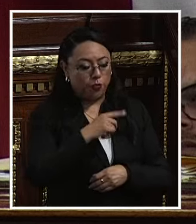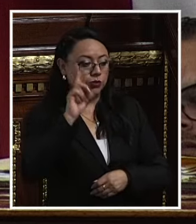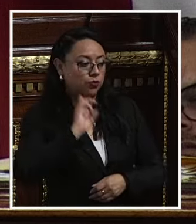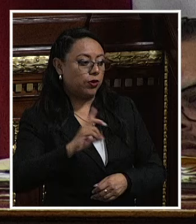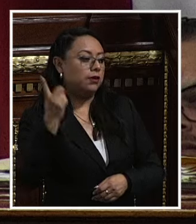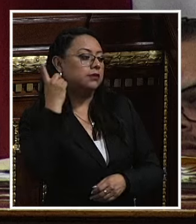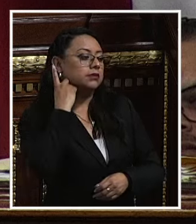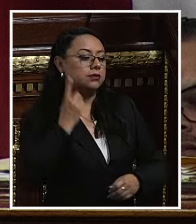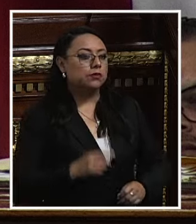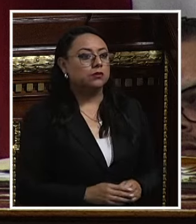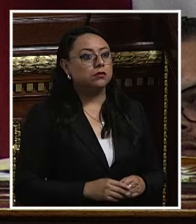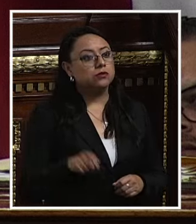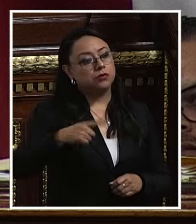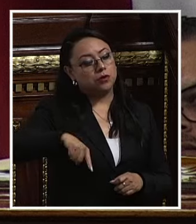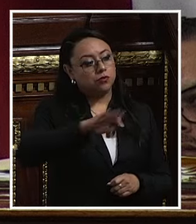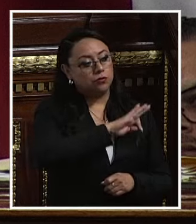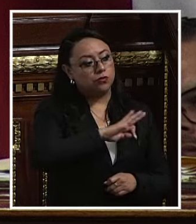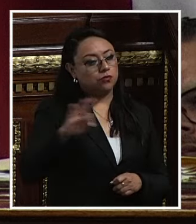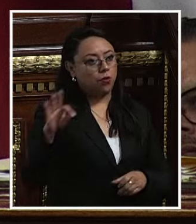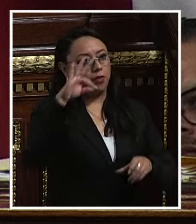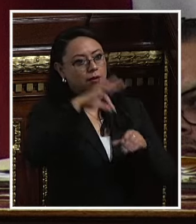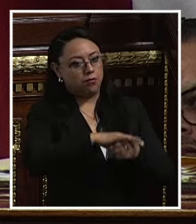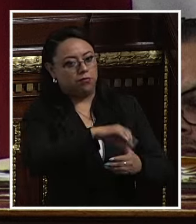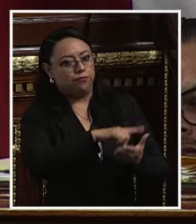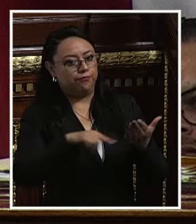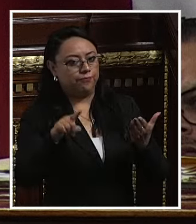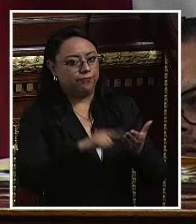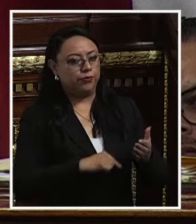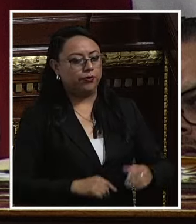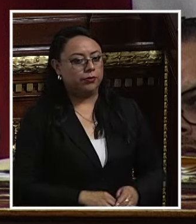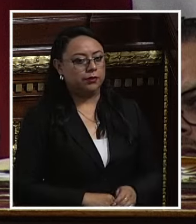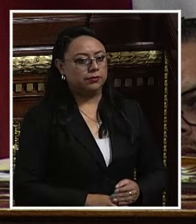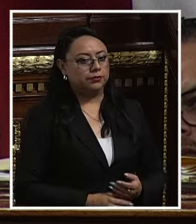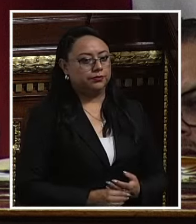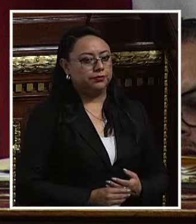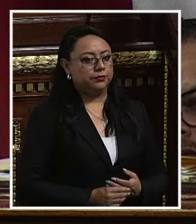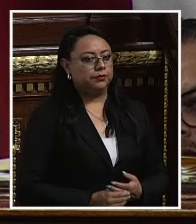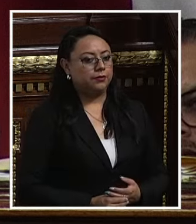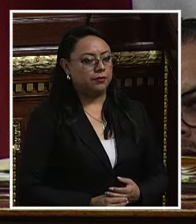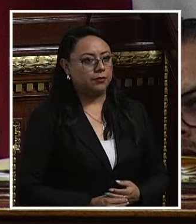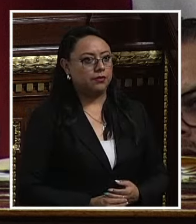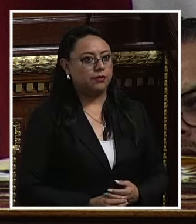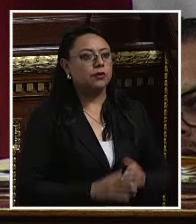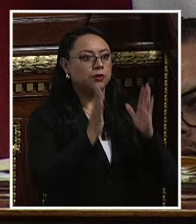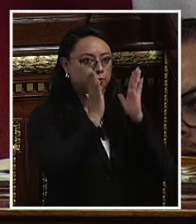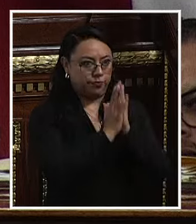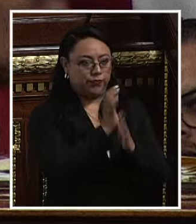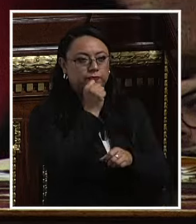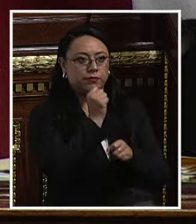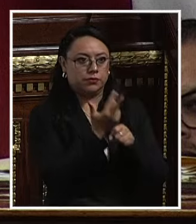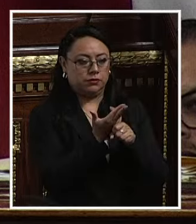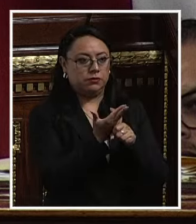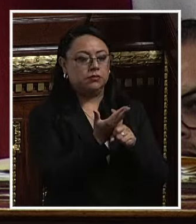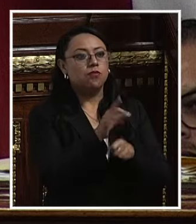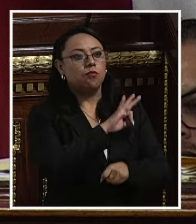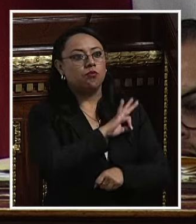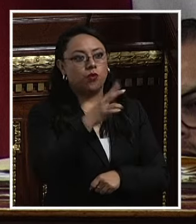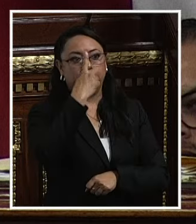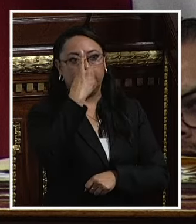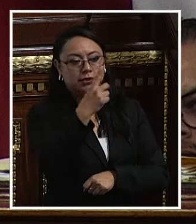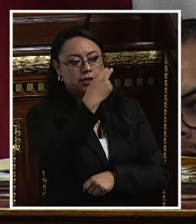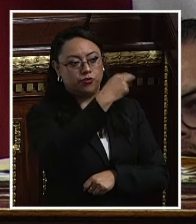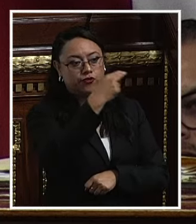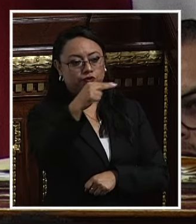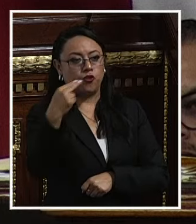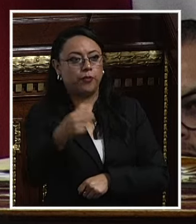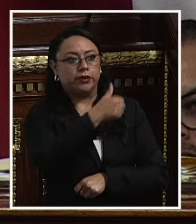diputados puedan emitir su voto. Proceda la Secretaría a nombrar a las